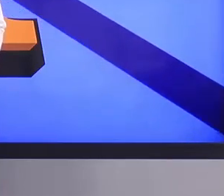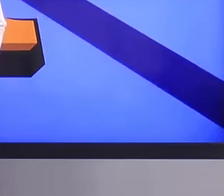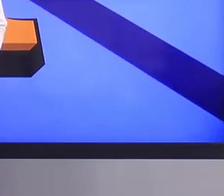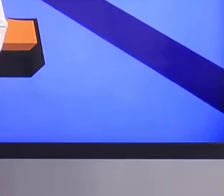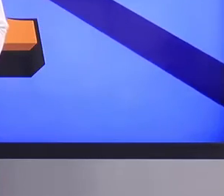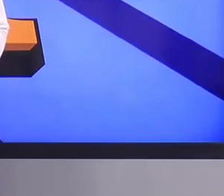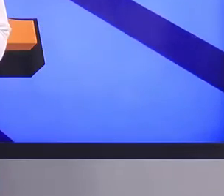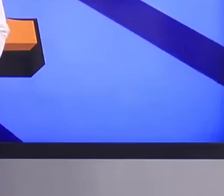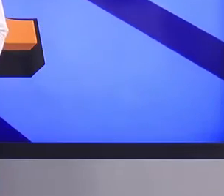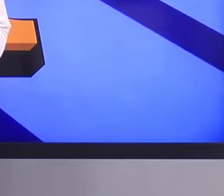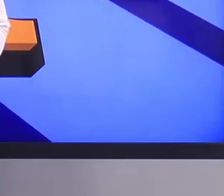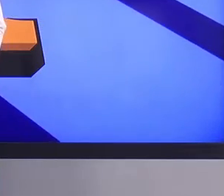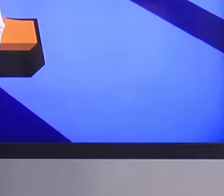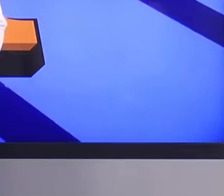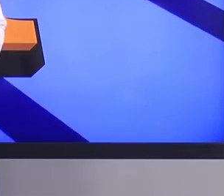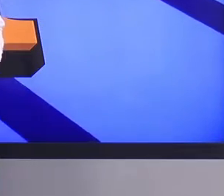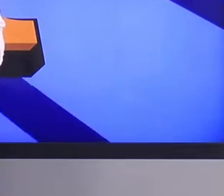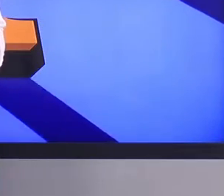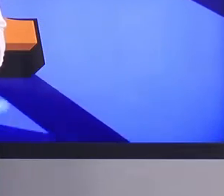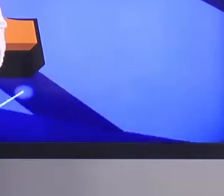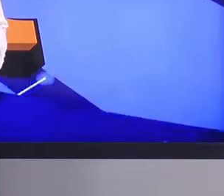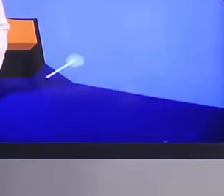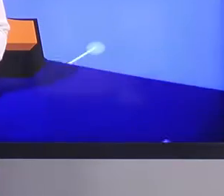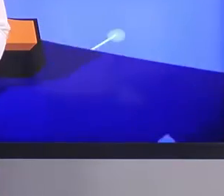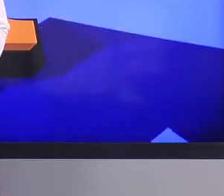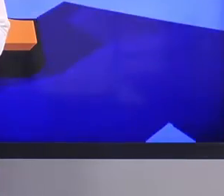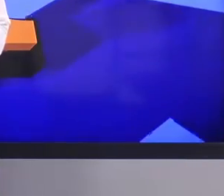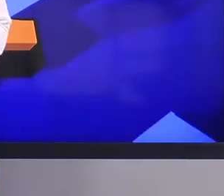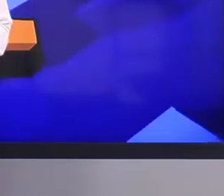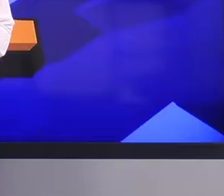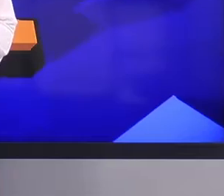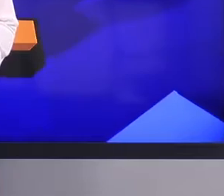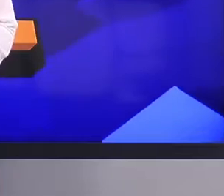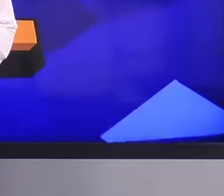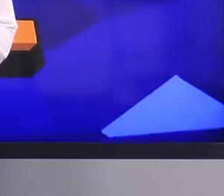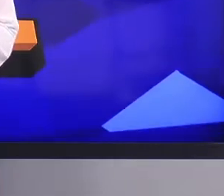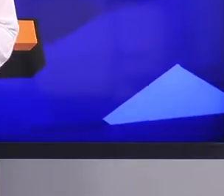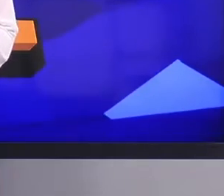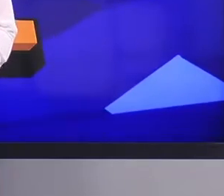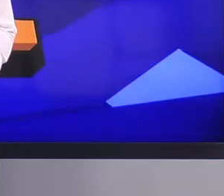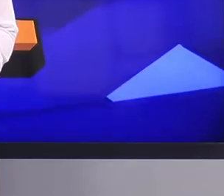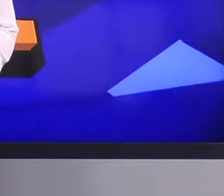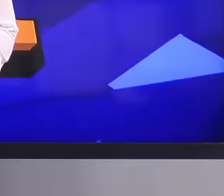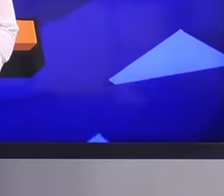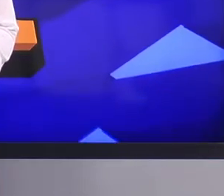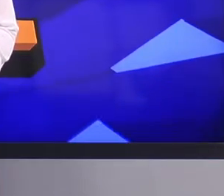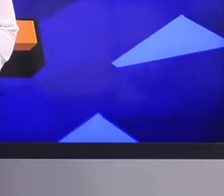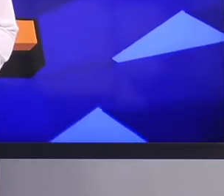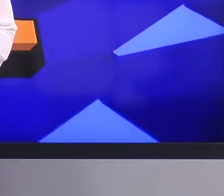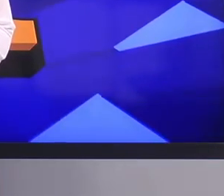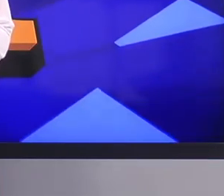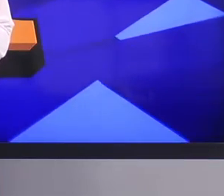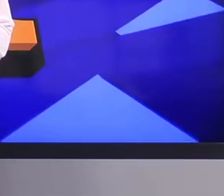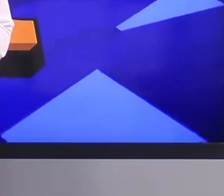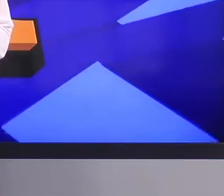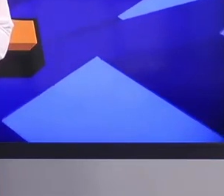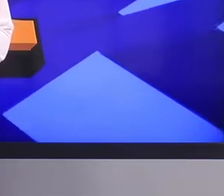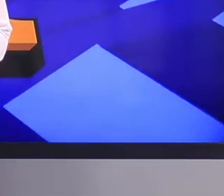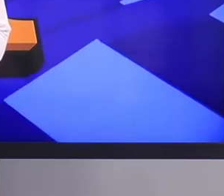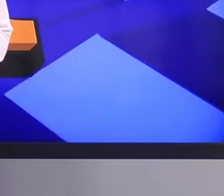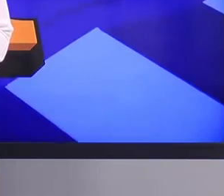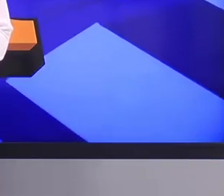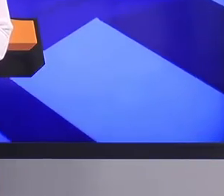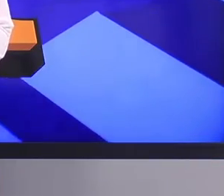Yariguíes de Barranca Bermeja. De este accidente aéreo salieron ilesos una estudiante de una escuela de aviación y el capitán de